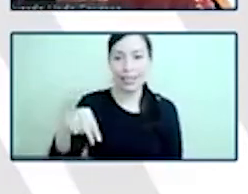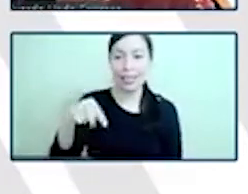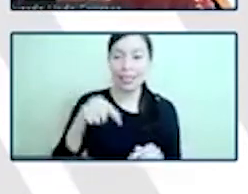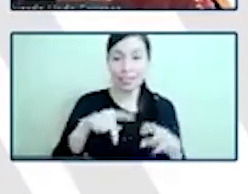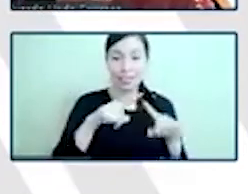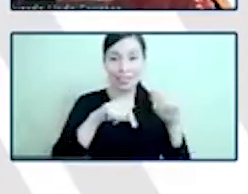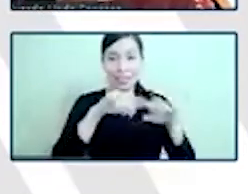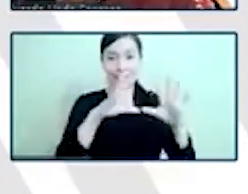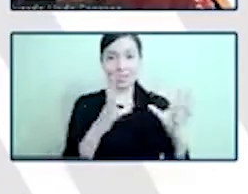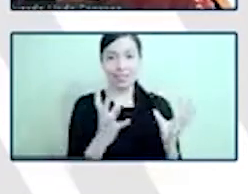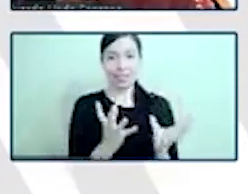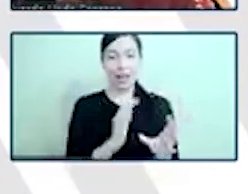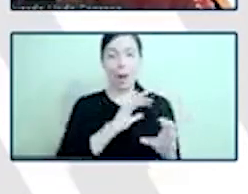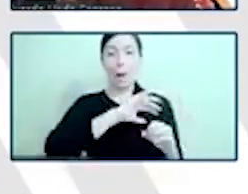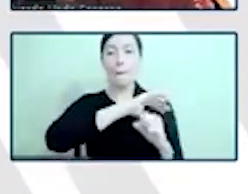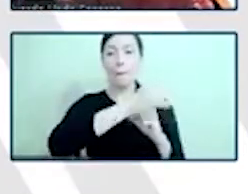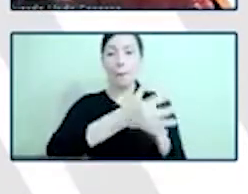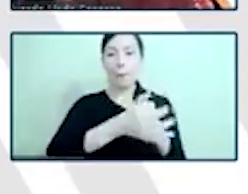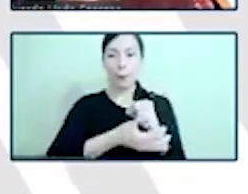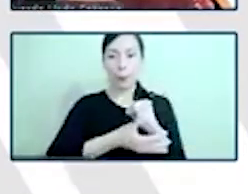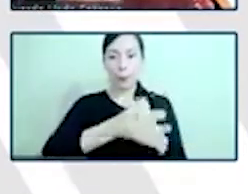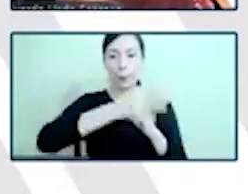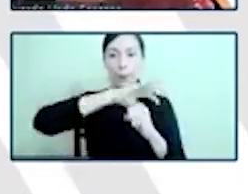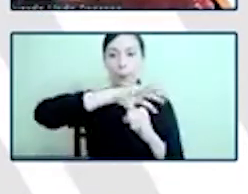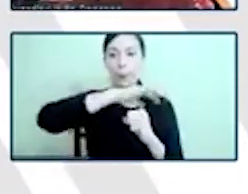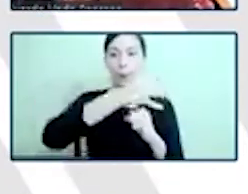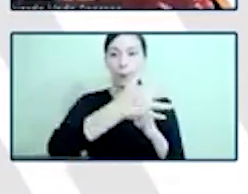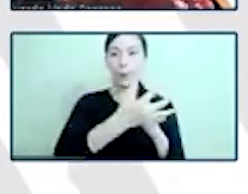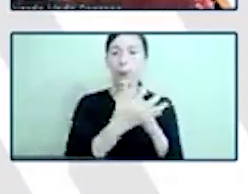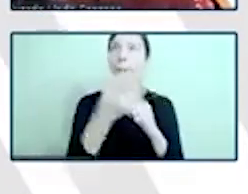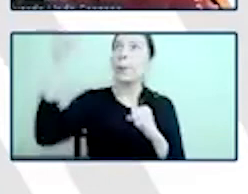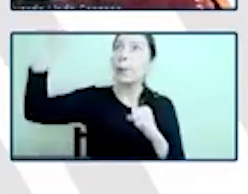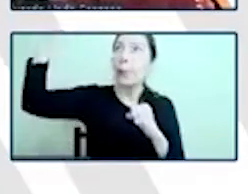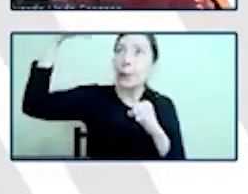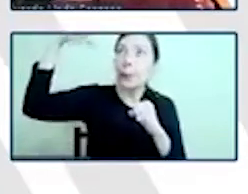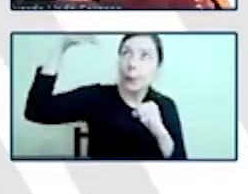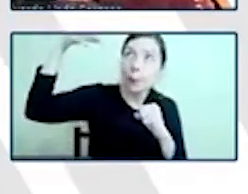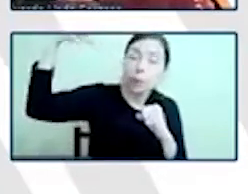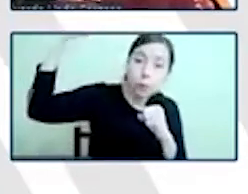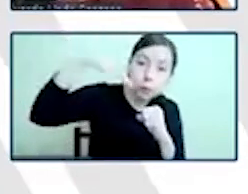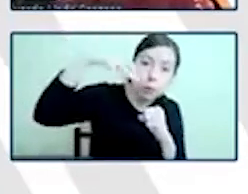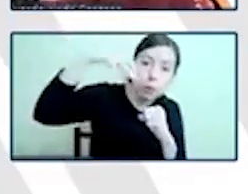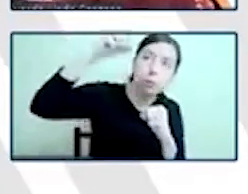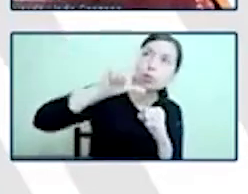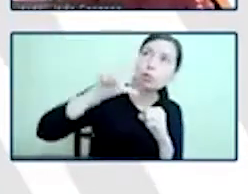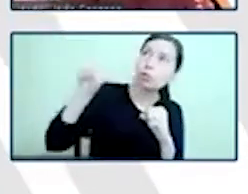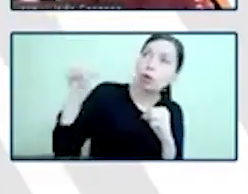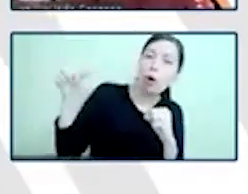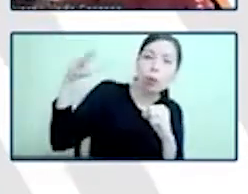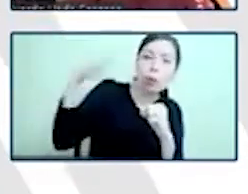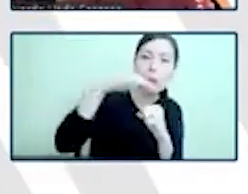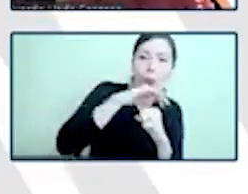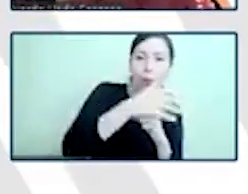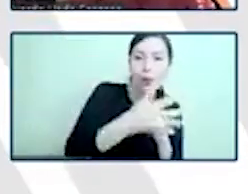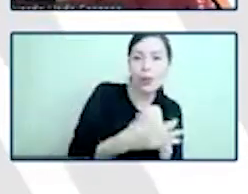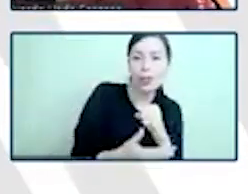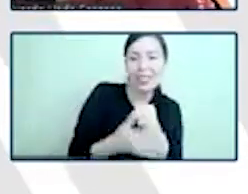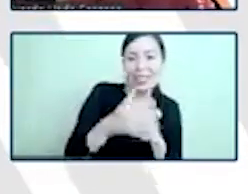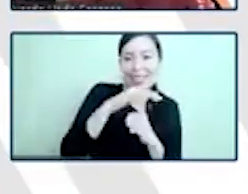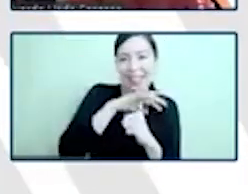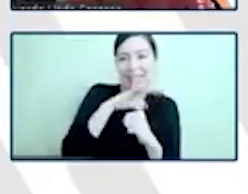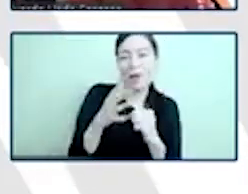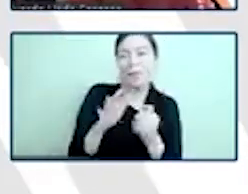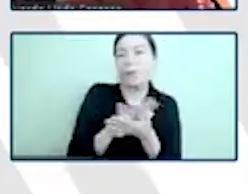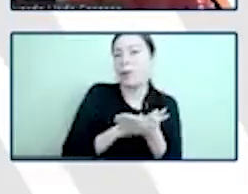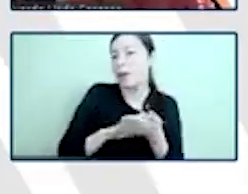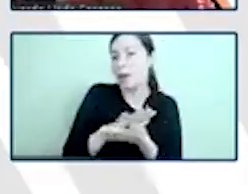protegen a nuestro planeta de la llegada de algunas partículas del Sol principalmente, y que dan lugar a las auroras, como lo que podemos